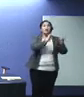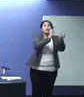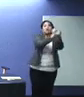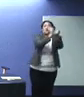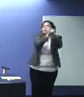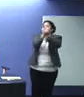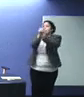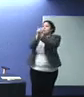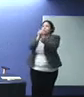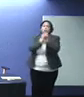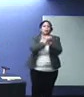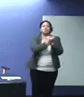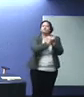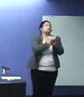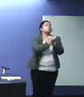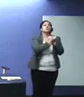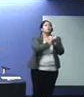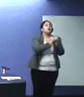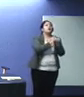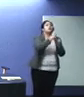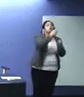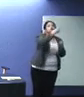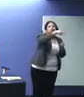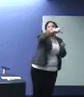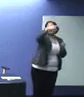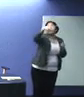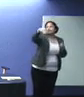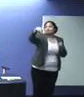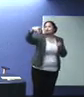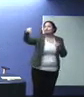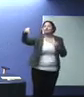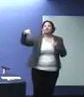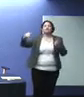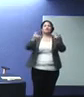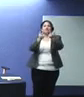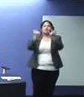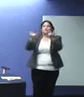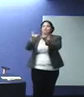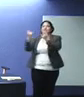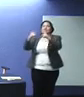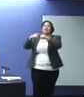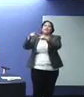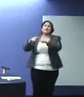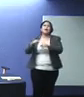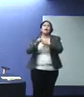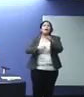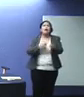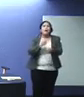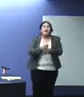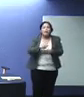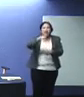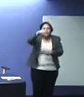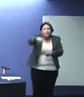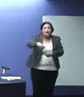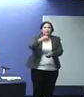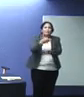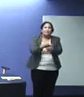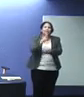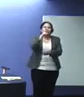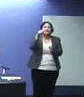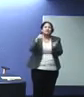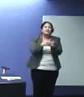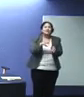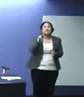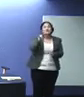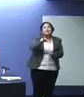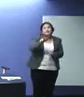estándar, sino que había una experiencia totalmente distinta que no se estaba tomando en cuenta. Y pues, ¿en qué año estamos? Y no se están haciendo estas